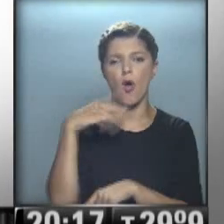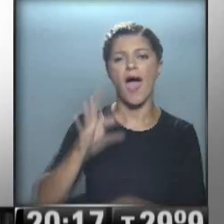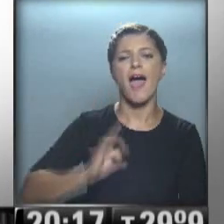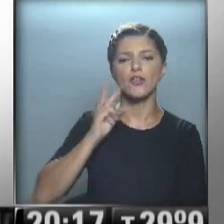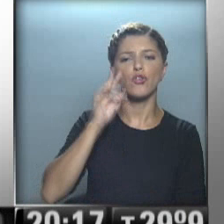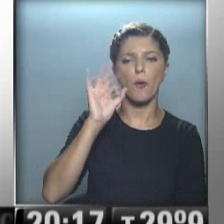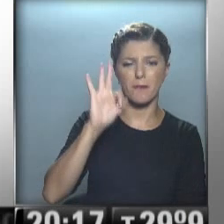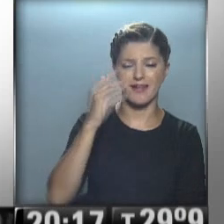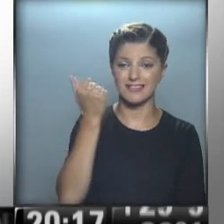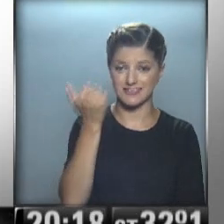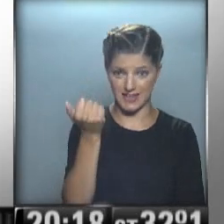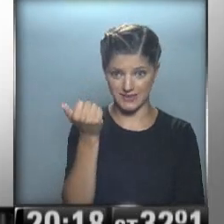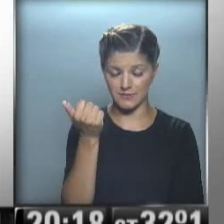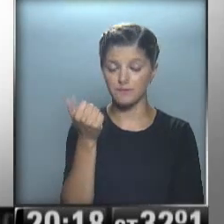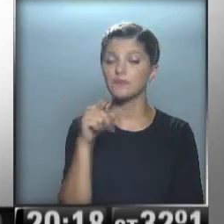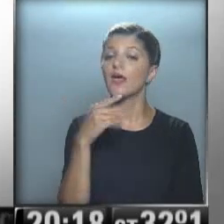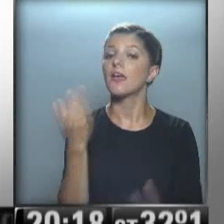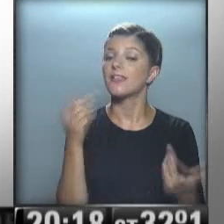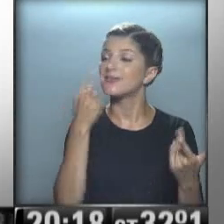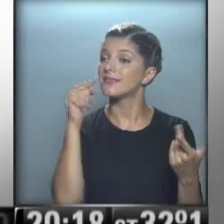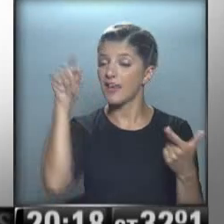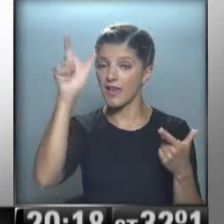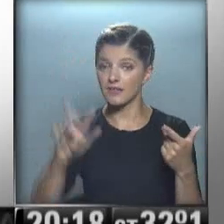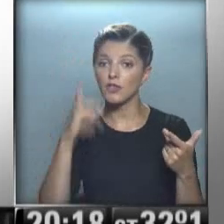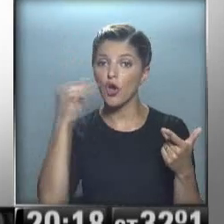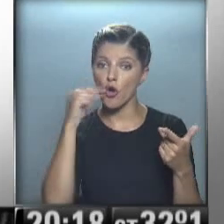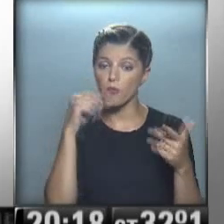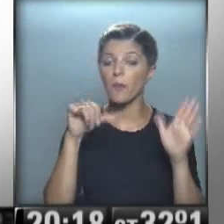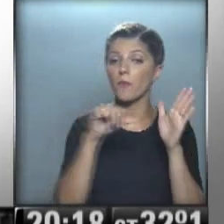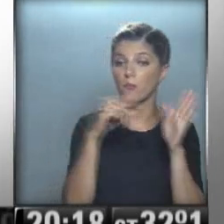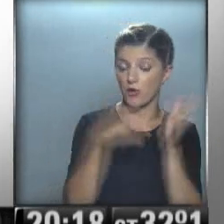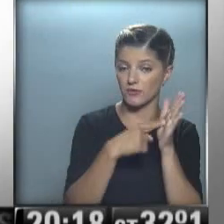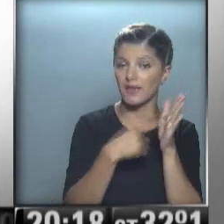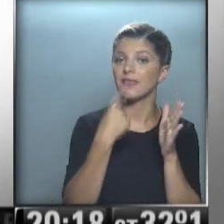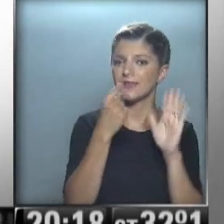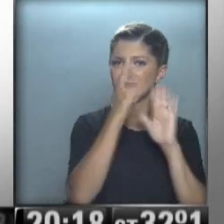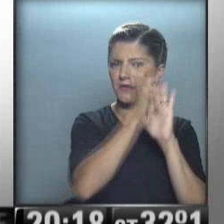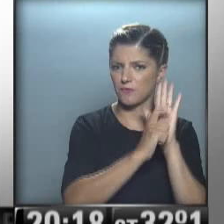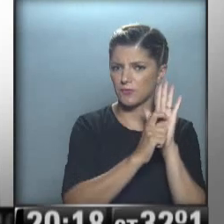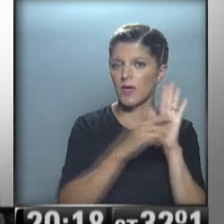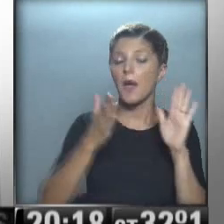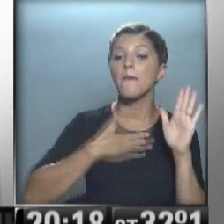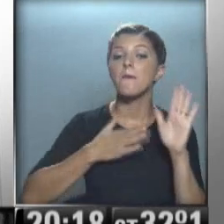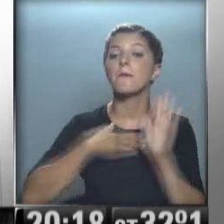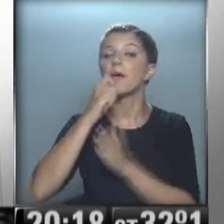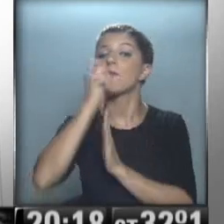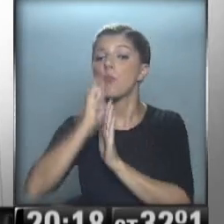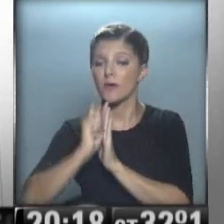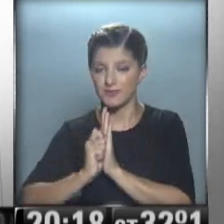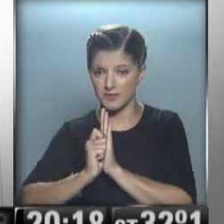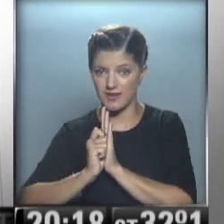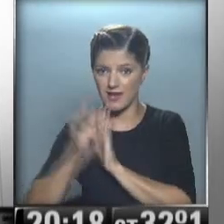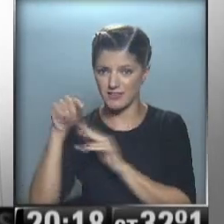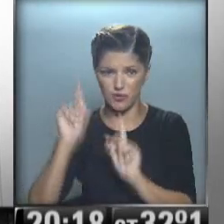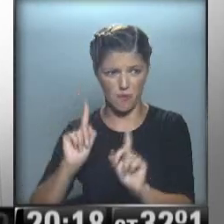2006 y justamente ubican a helman en Buenos Aires dice y ponen el textual de él en mi decía no había esa